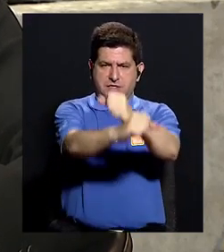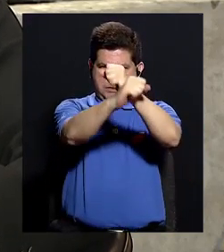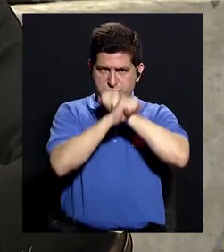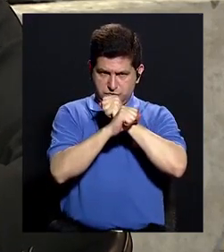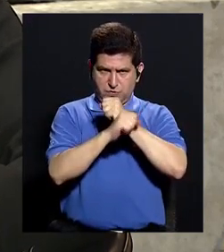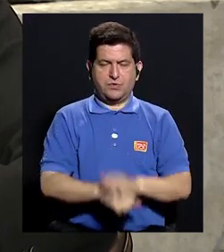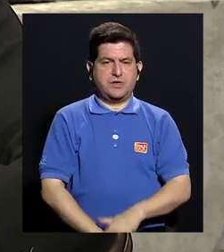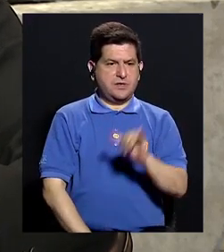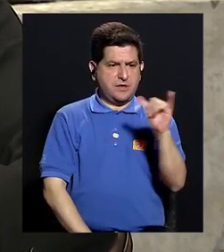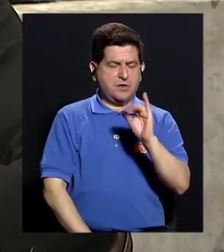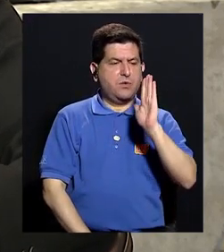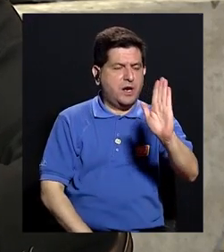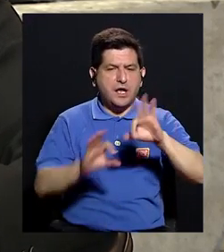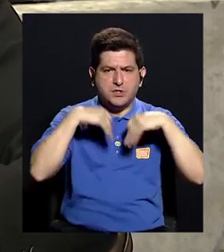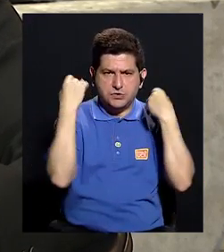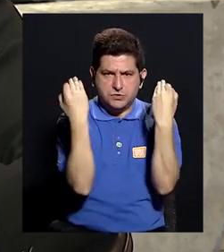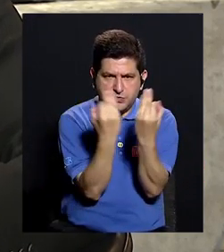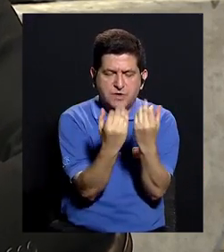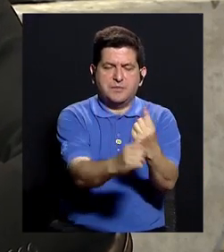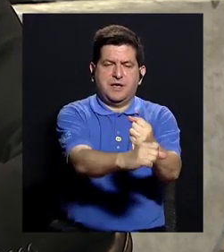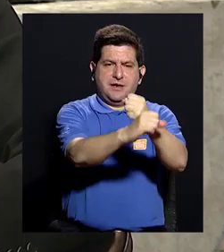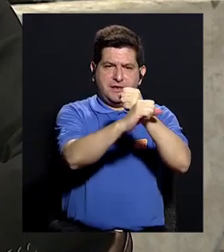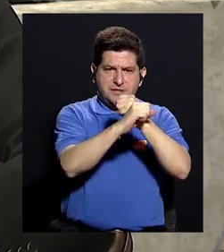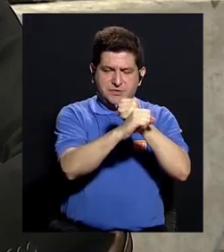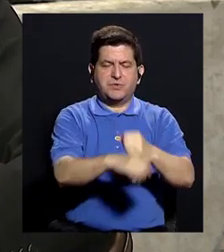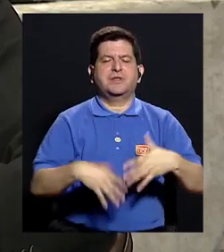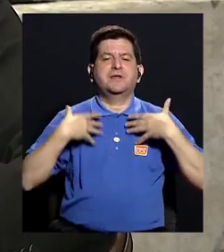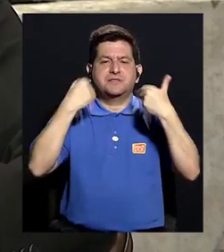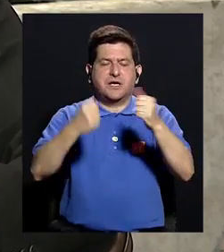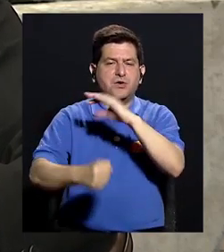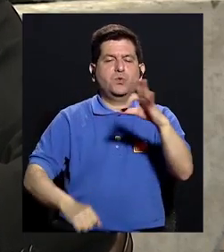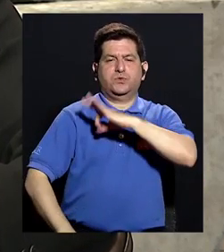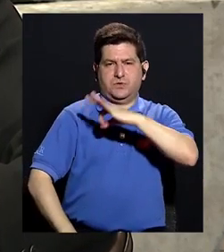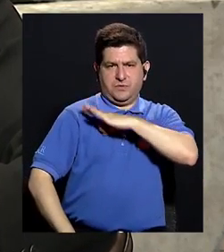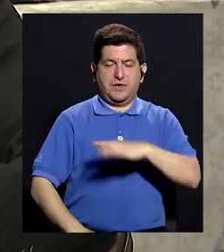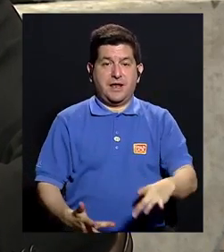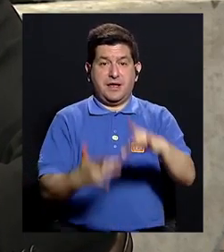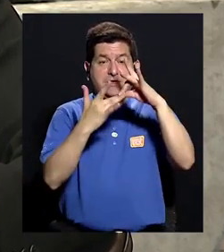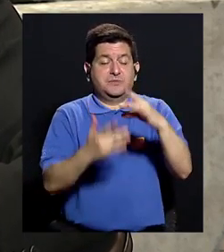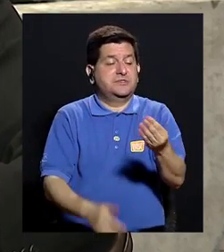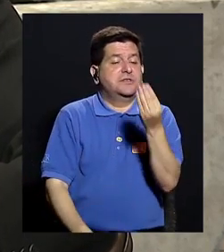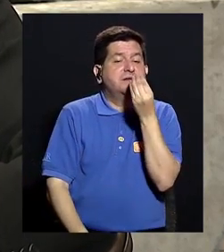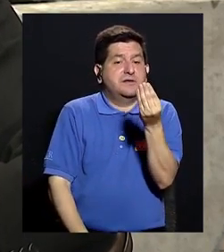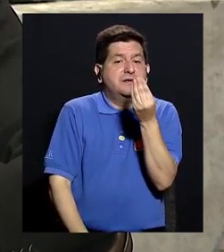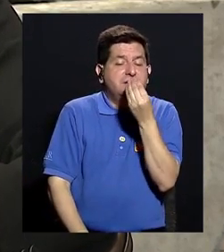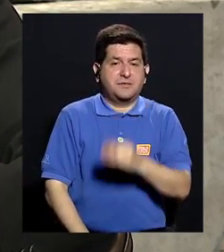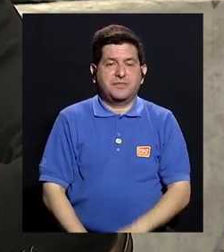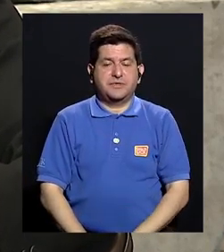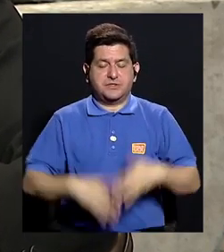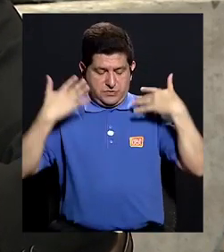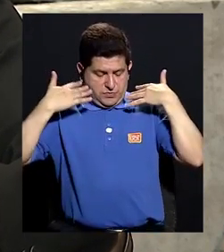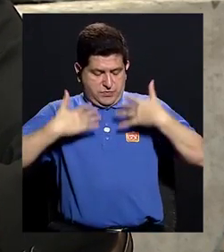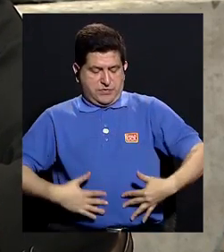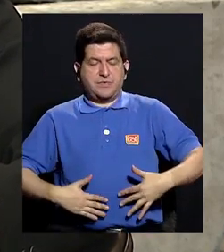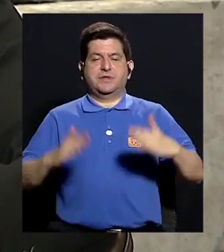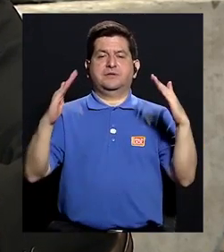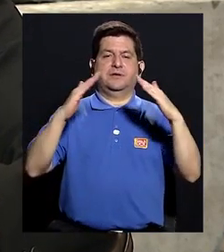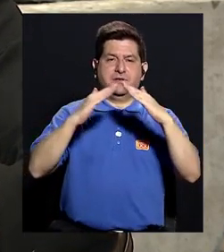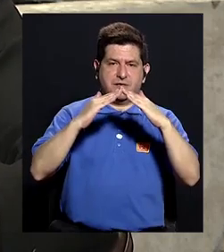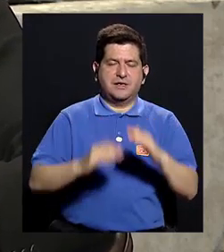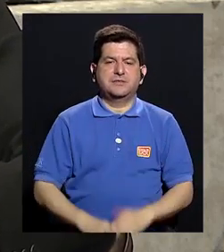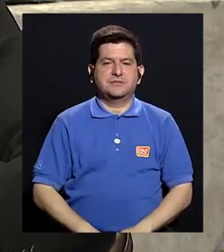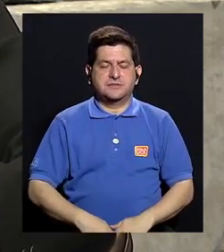asegure, así como a su familia, la salud y el bienestar y en especial la alimentación, el vestido,